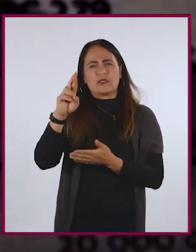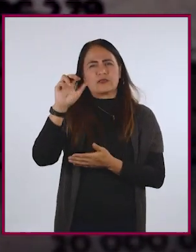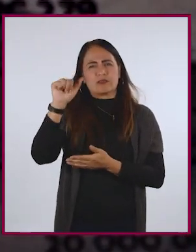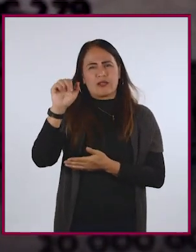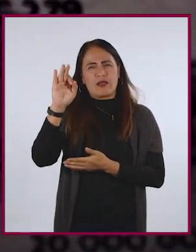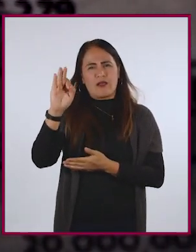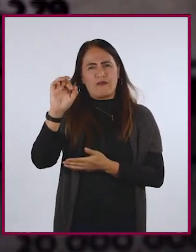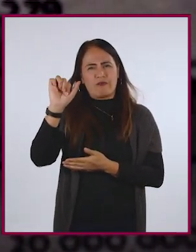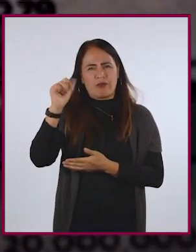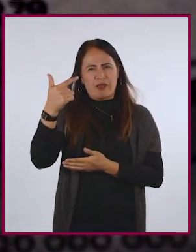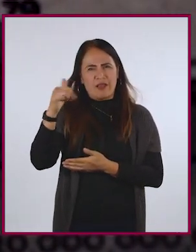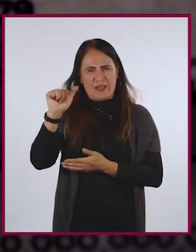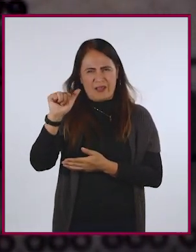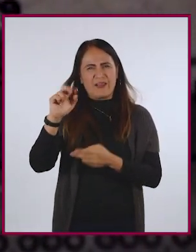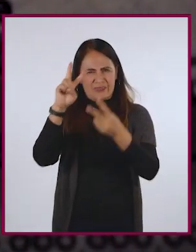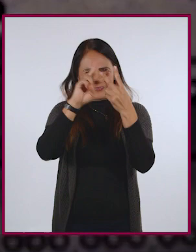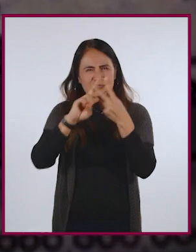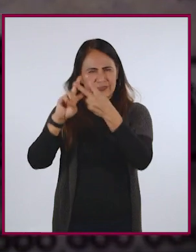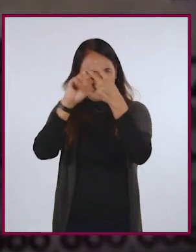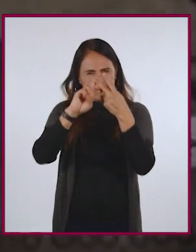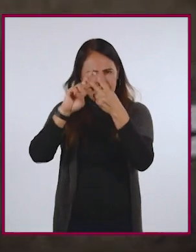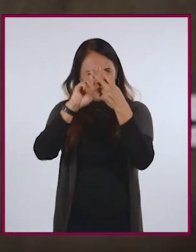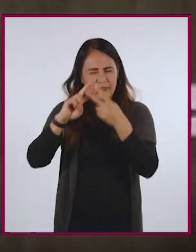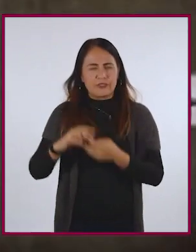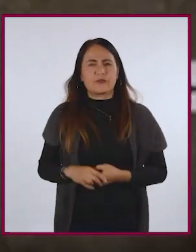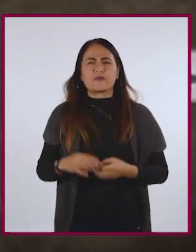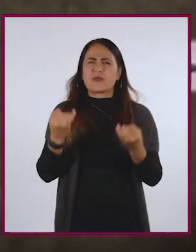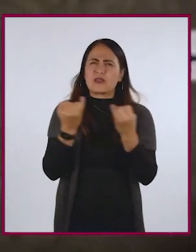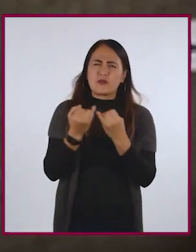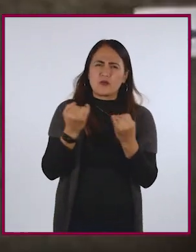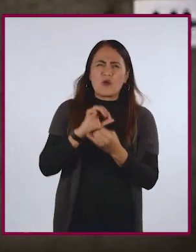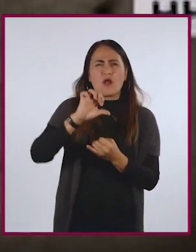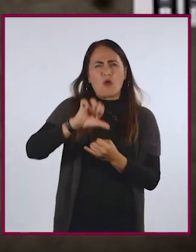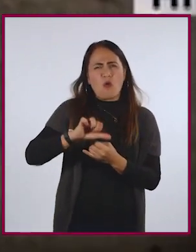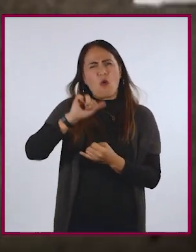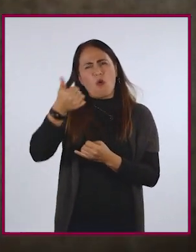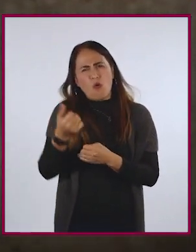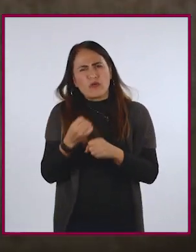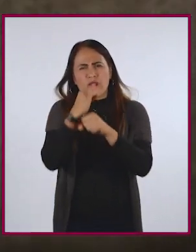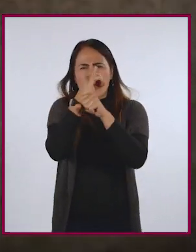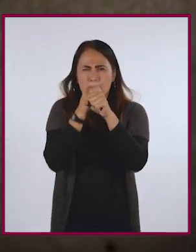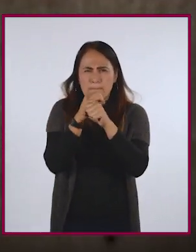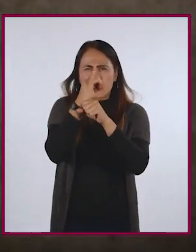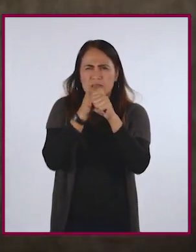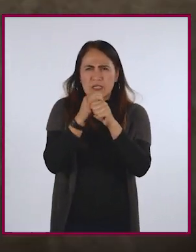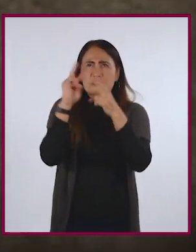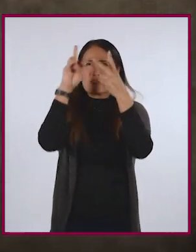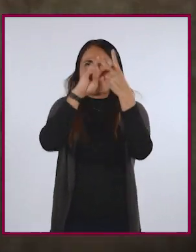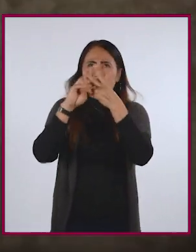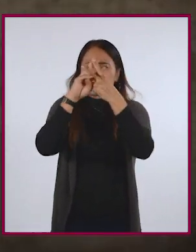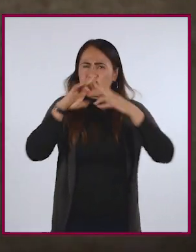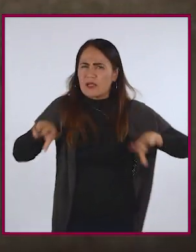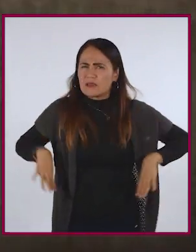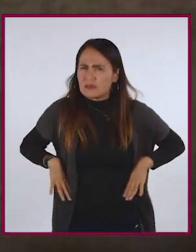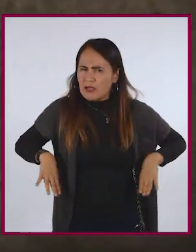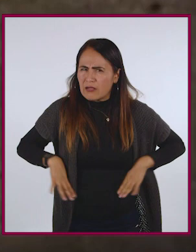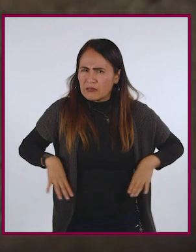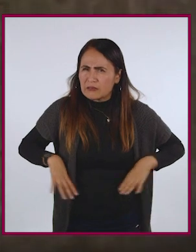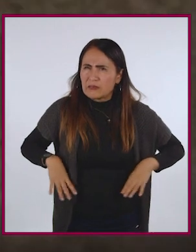estrellas ráfaga, ¿sí? Y hace un análisis de estrellas con diferentes